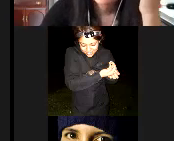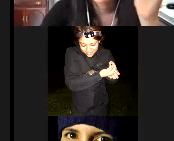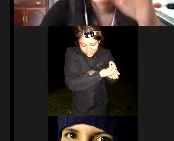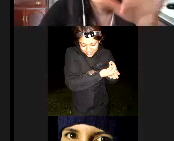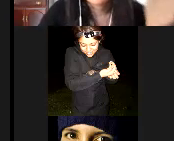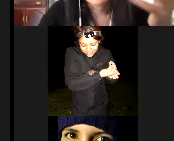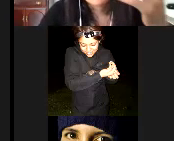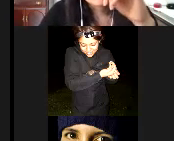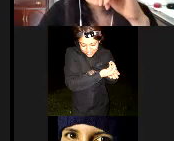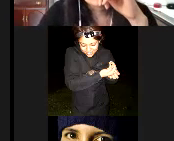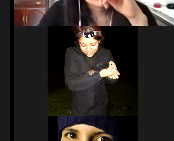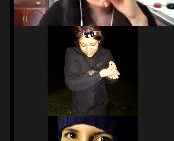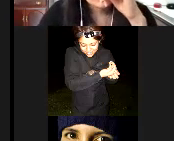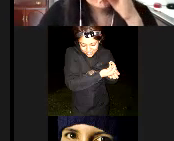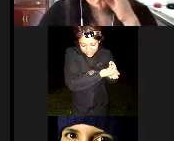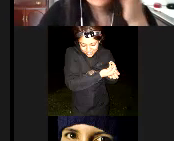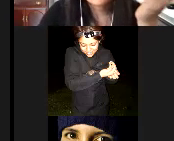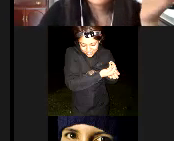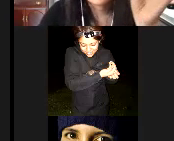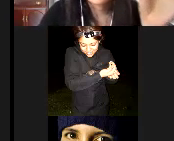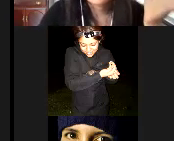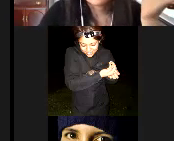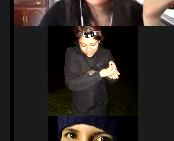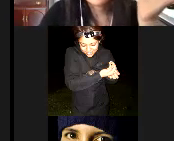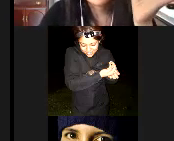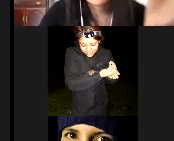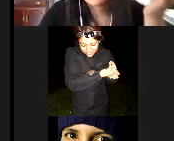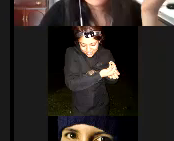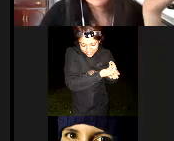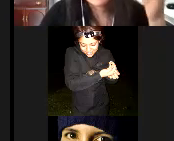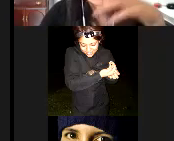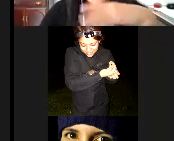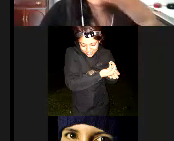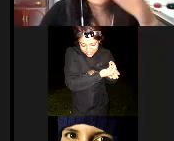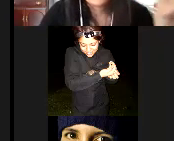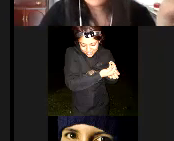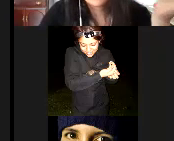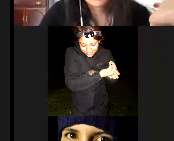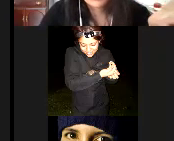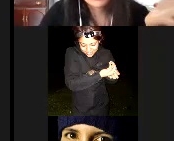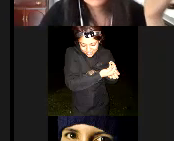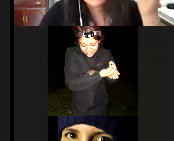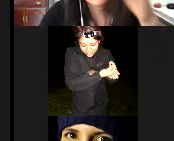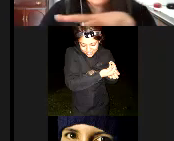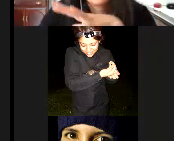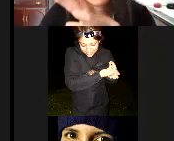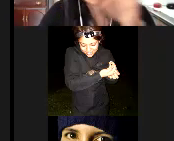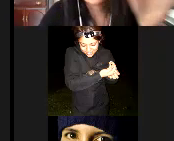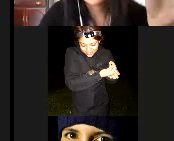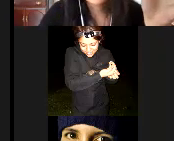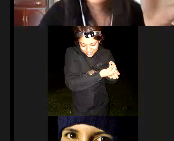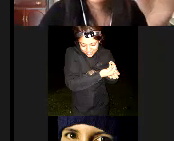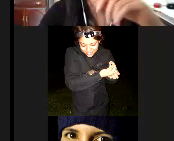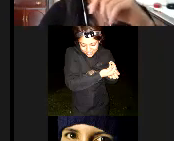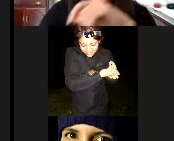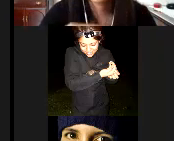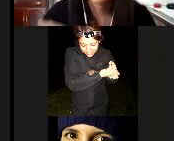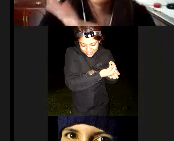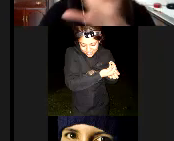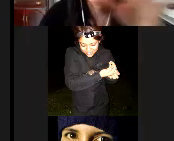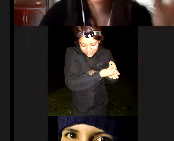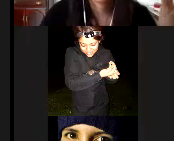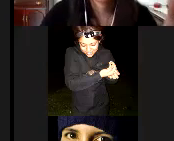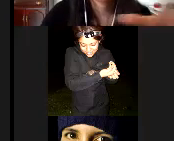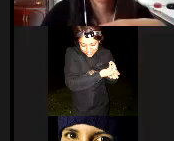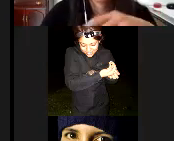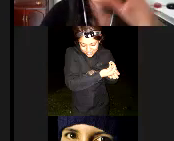exista la posibilidad, por ejemplo, en la ciudad de Guatemala, de llegar a una gestión integrada del agua, que es lo que ahora se habla, como dices tú, es el término del momento,